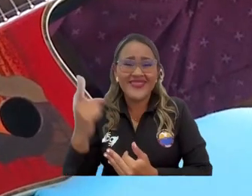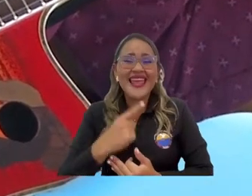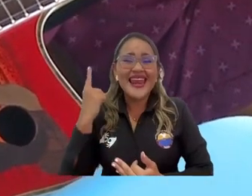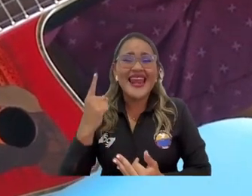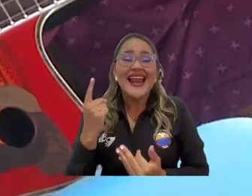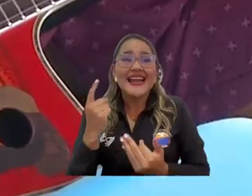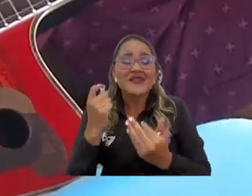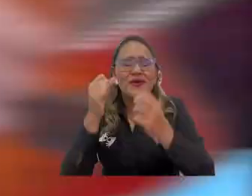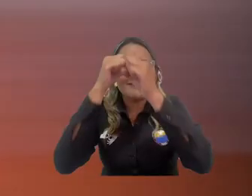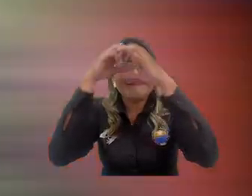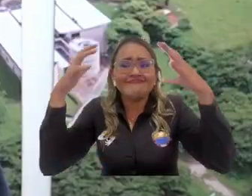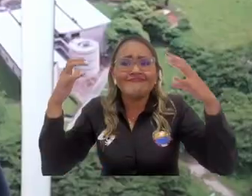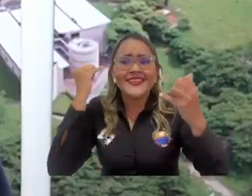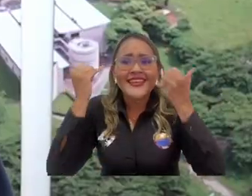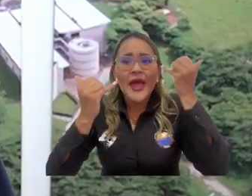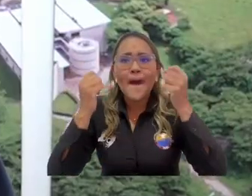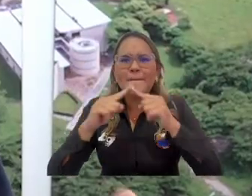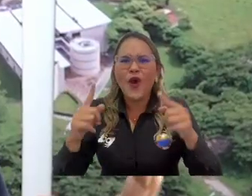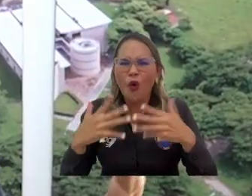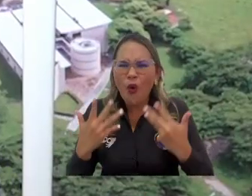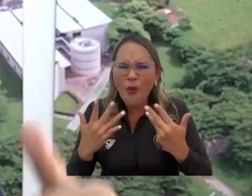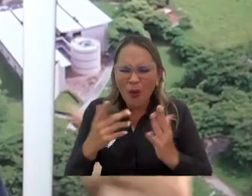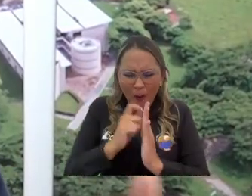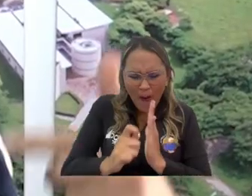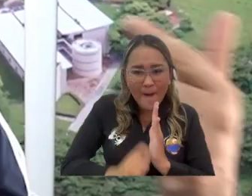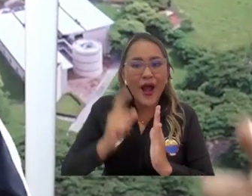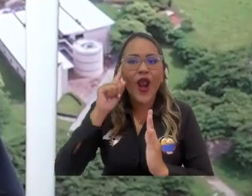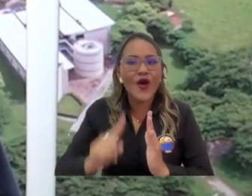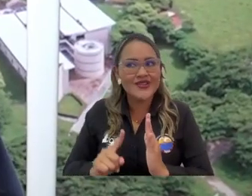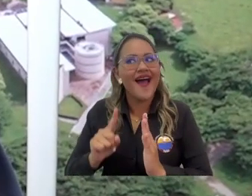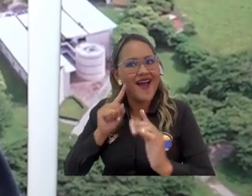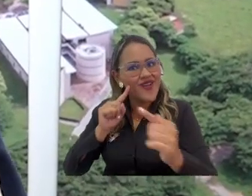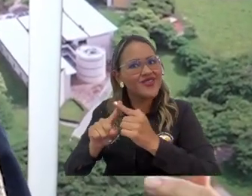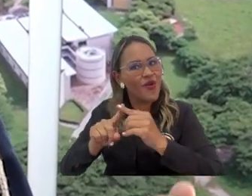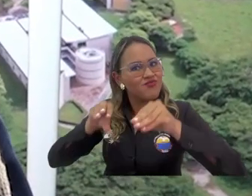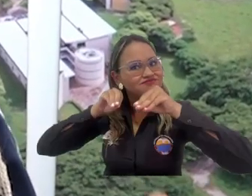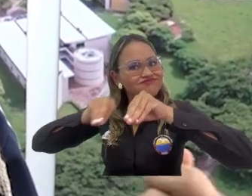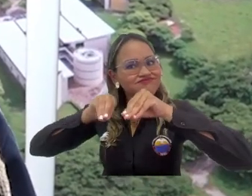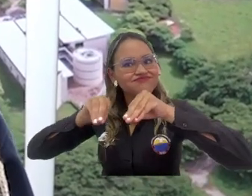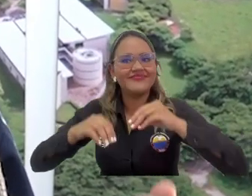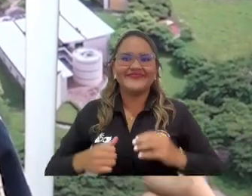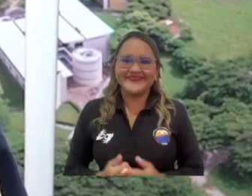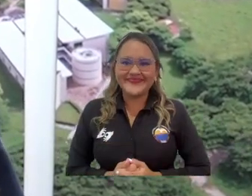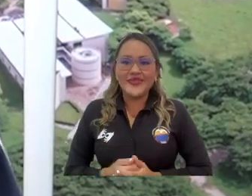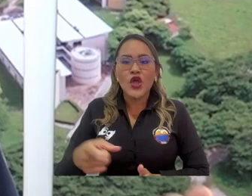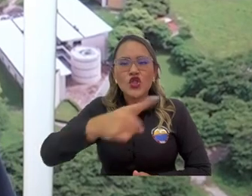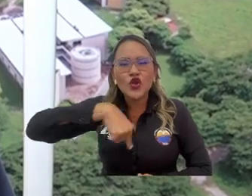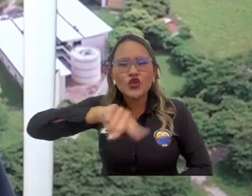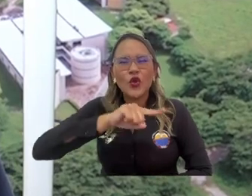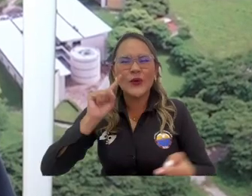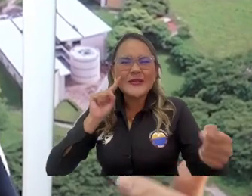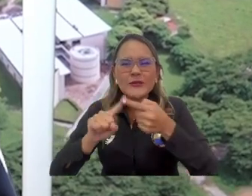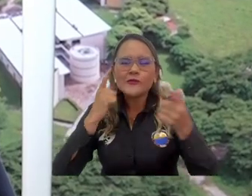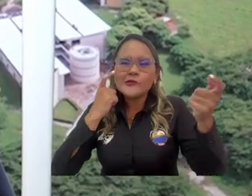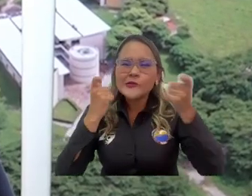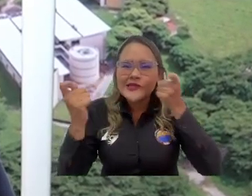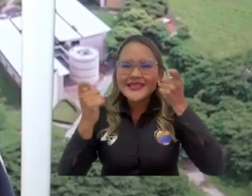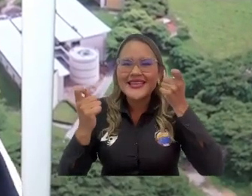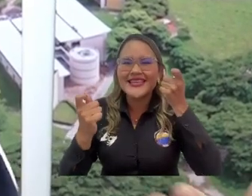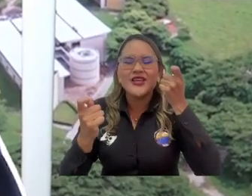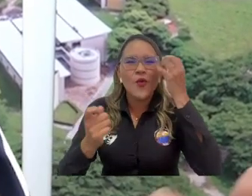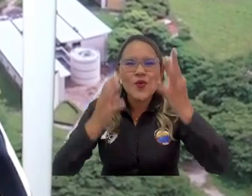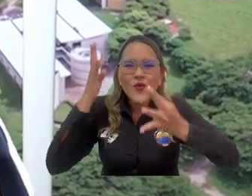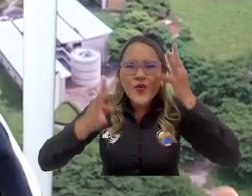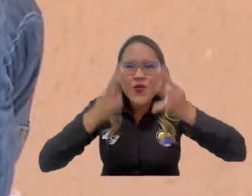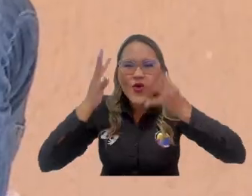no conocen la técnica. Por esta razón, desde la creación artística buscamos generar unas estrategias de innovación social